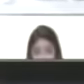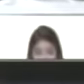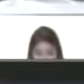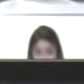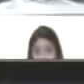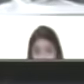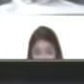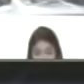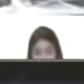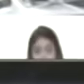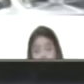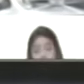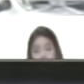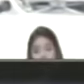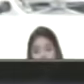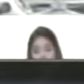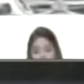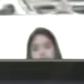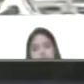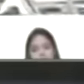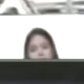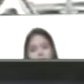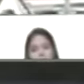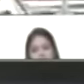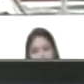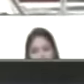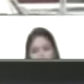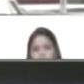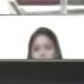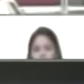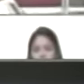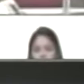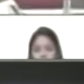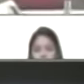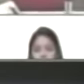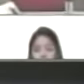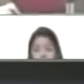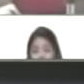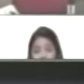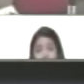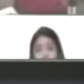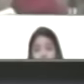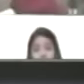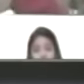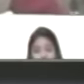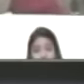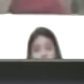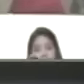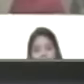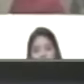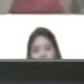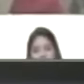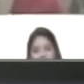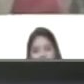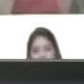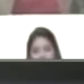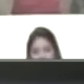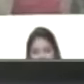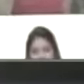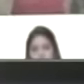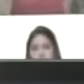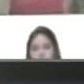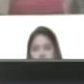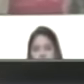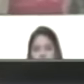también el director de regiones penitenciarias, Carlos Arrieta, desde el